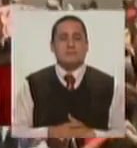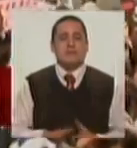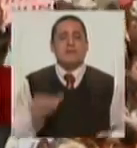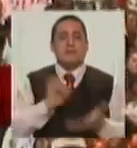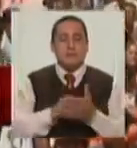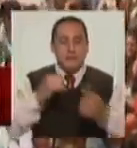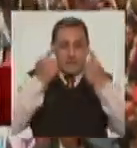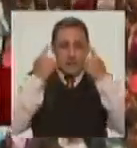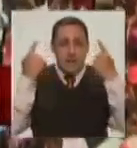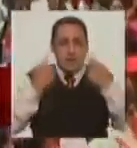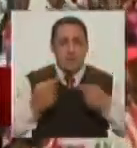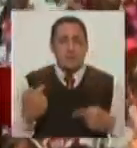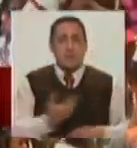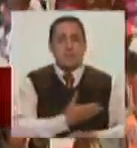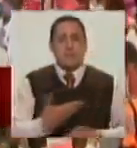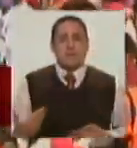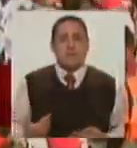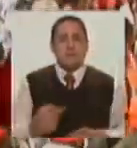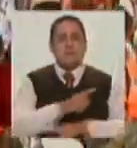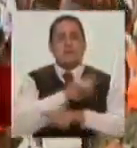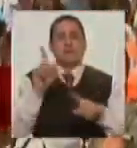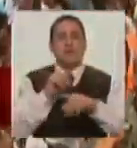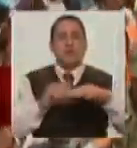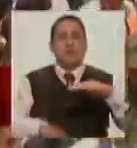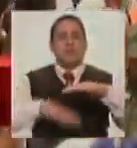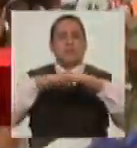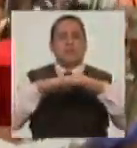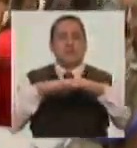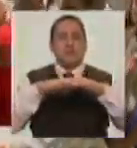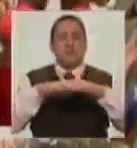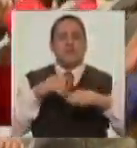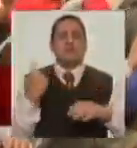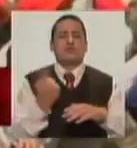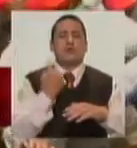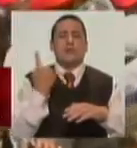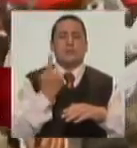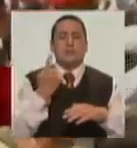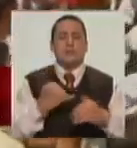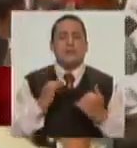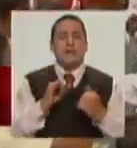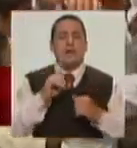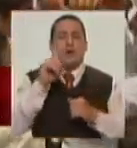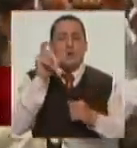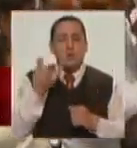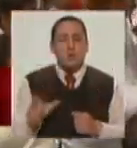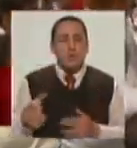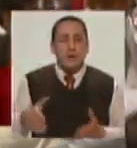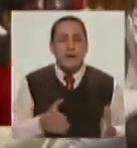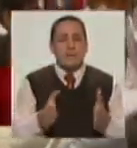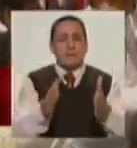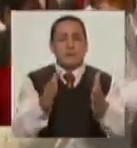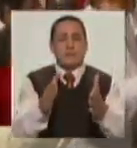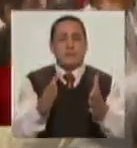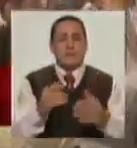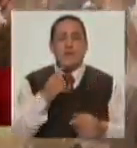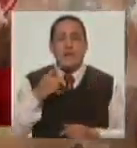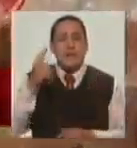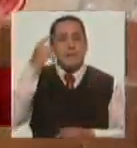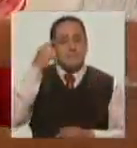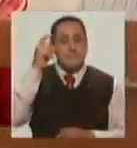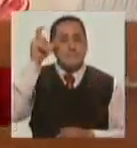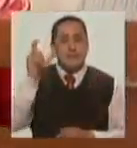que la meta del presidente no se limitó solamente a una simple carretera. Él